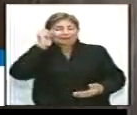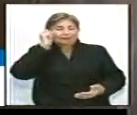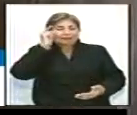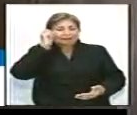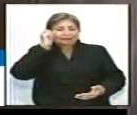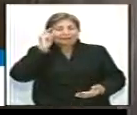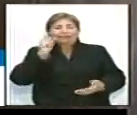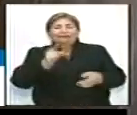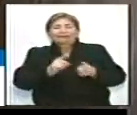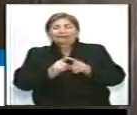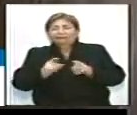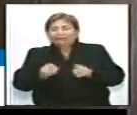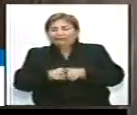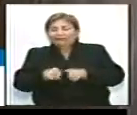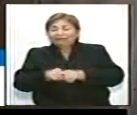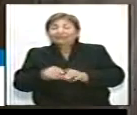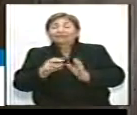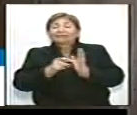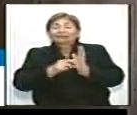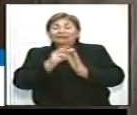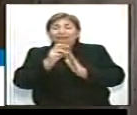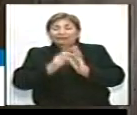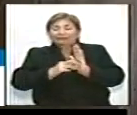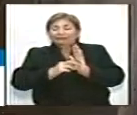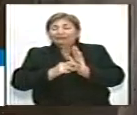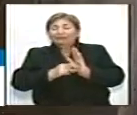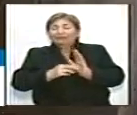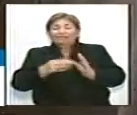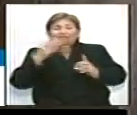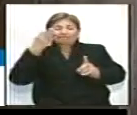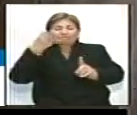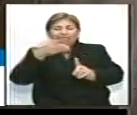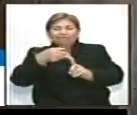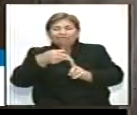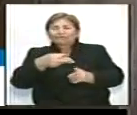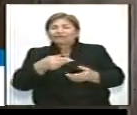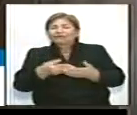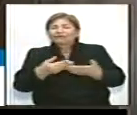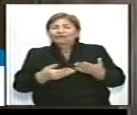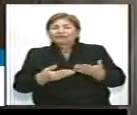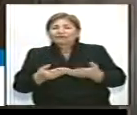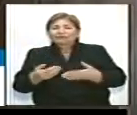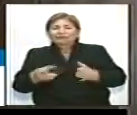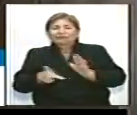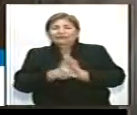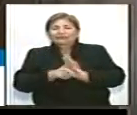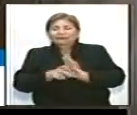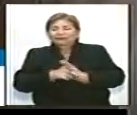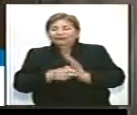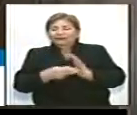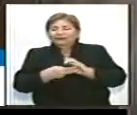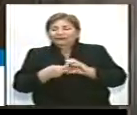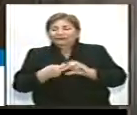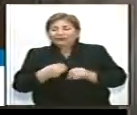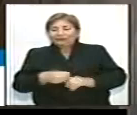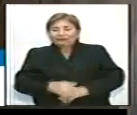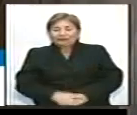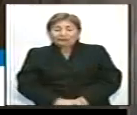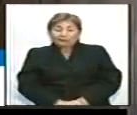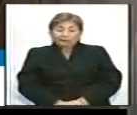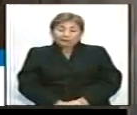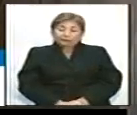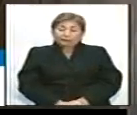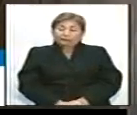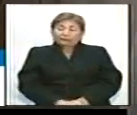querer también apoyar este proyecto. Se nos ha puesto un reto, un desafío con el tema de la Ley General de Minería. Todos